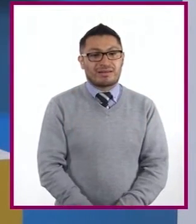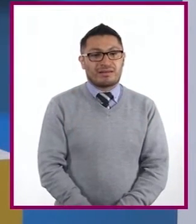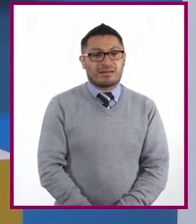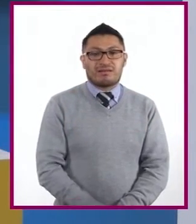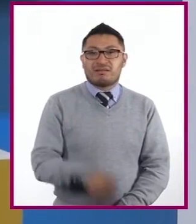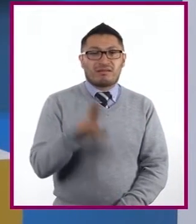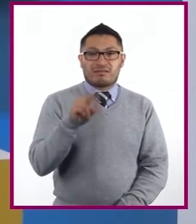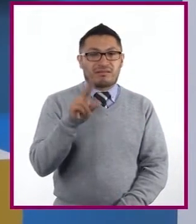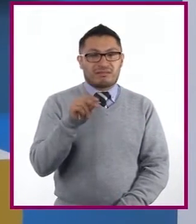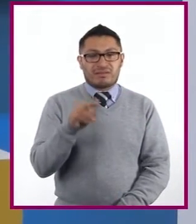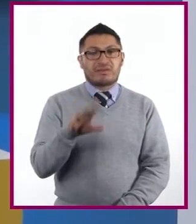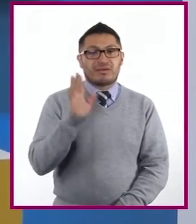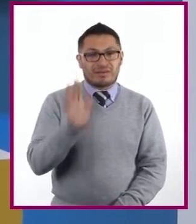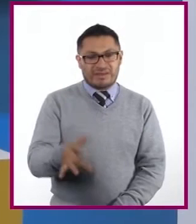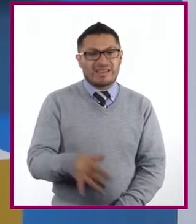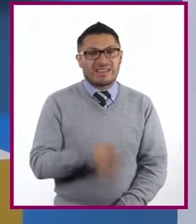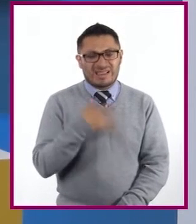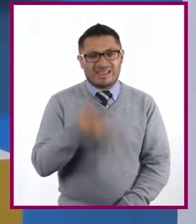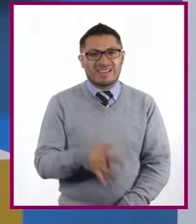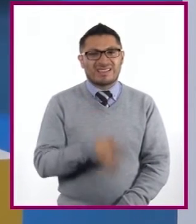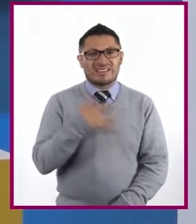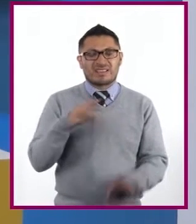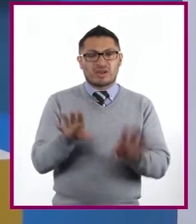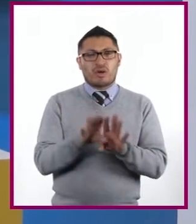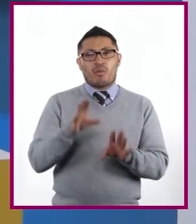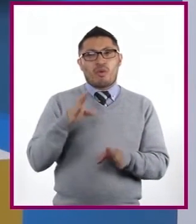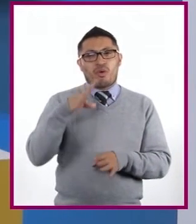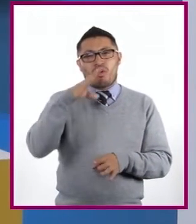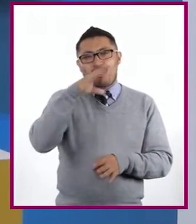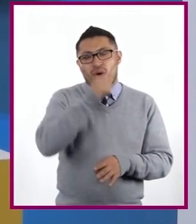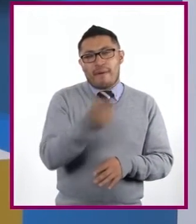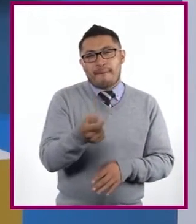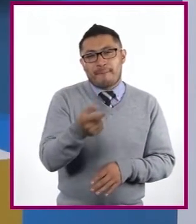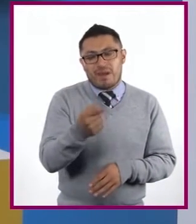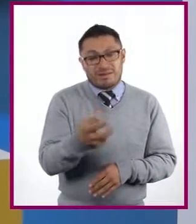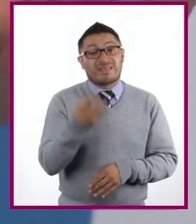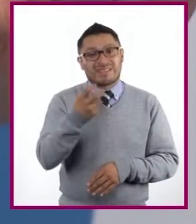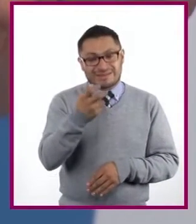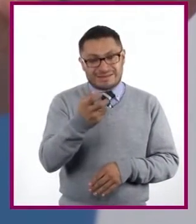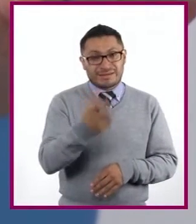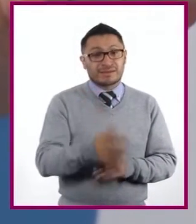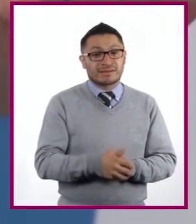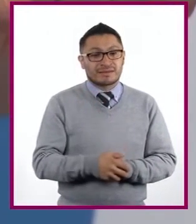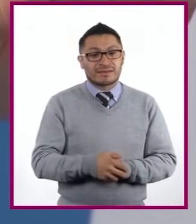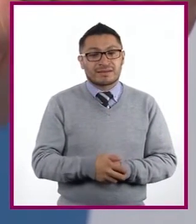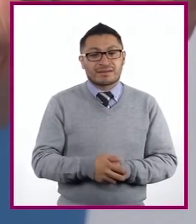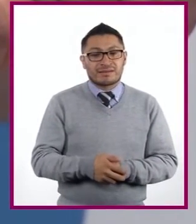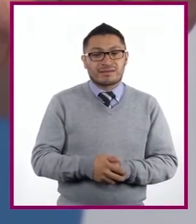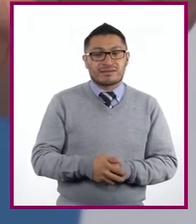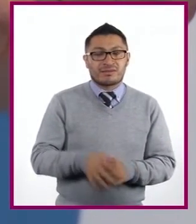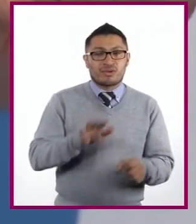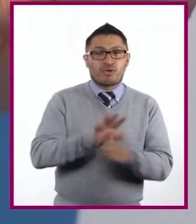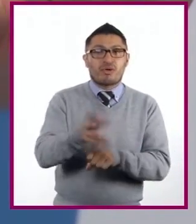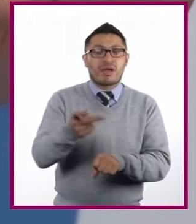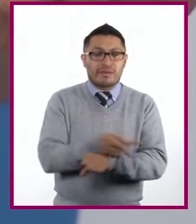Pues no, de hecho ya se está entibiando. Precisamente, lo que está pasando es que la barra de metal